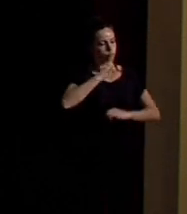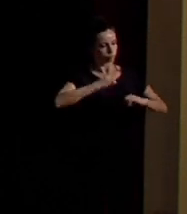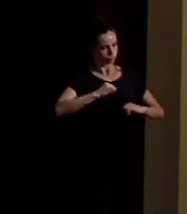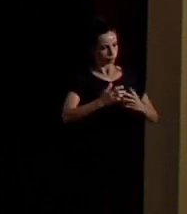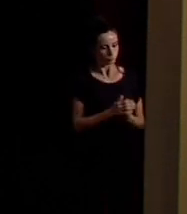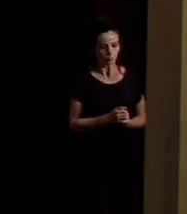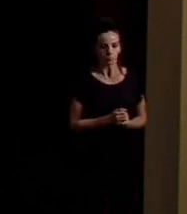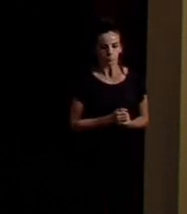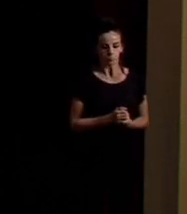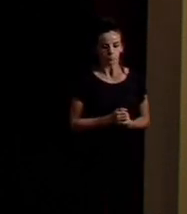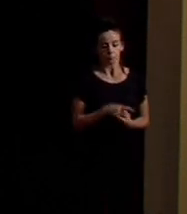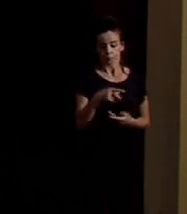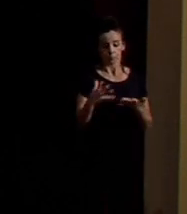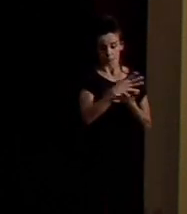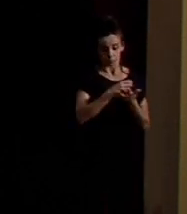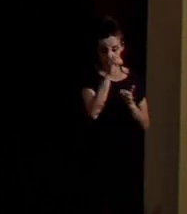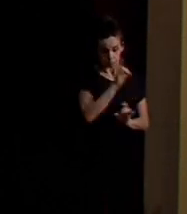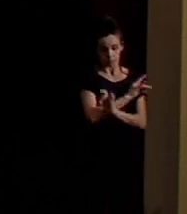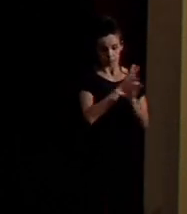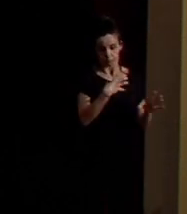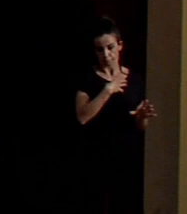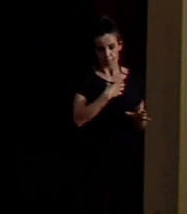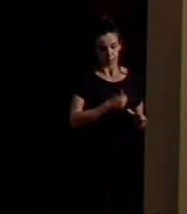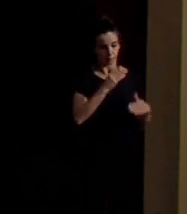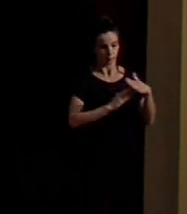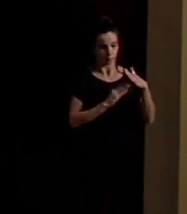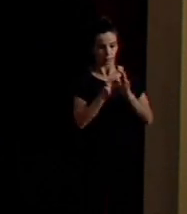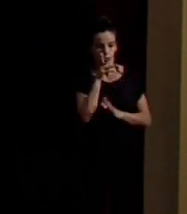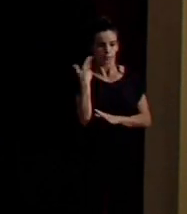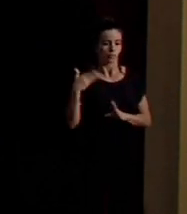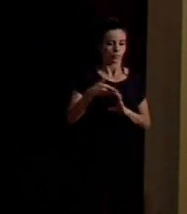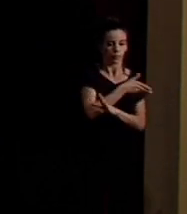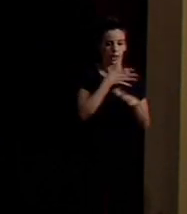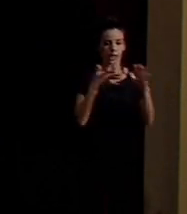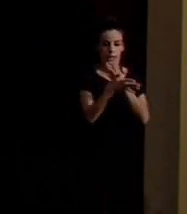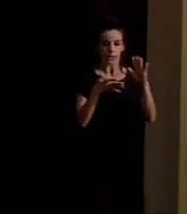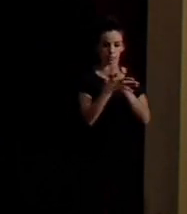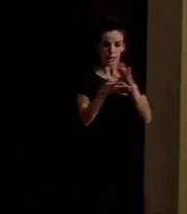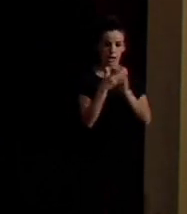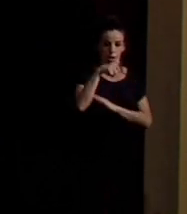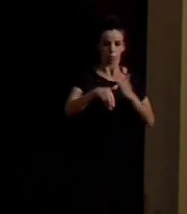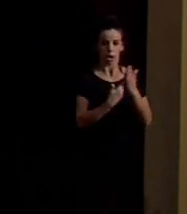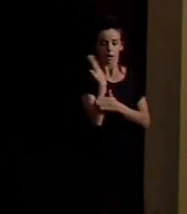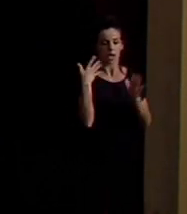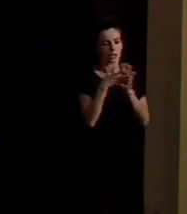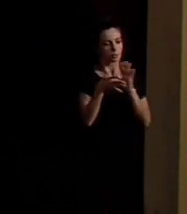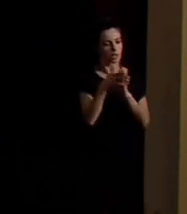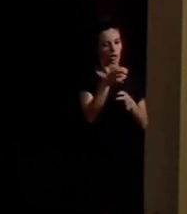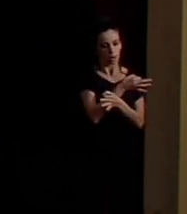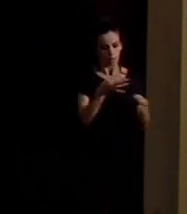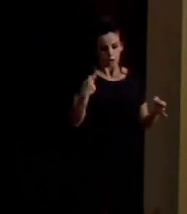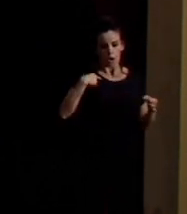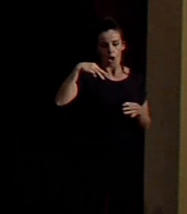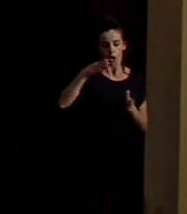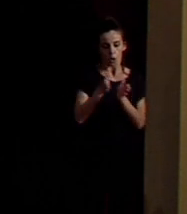Bueno, todo esto, evidentemente, no voy a detenerme mucho aquí porque ya se ha explicado más que bien esta mañana, ¿no? Lo explicaba Mónica y Luis,